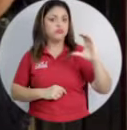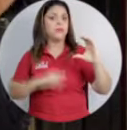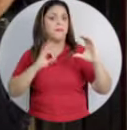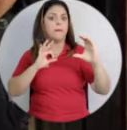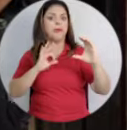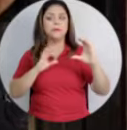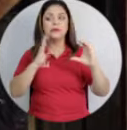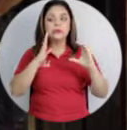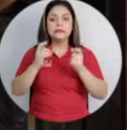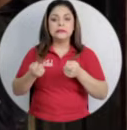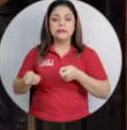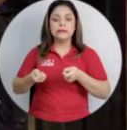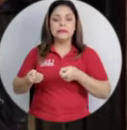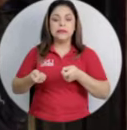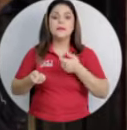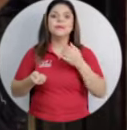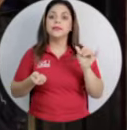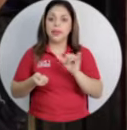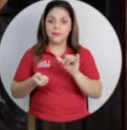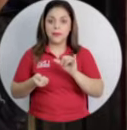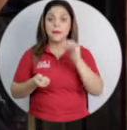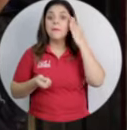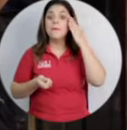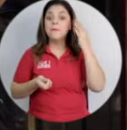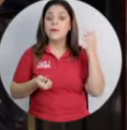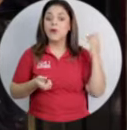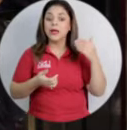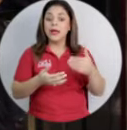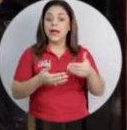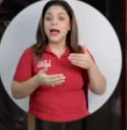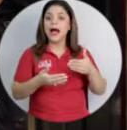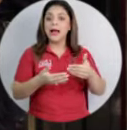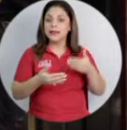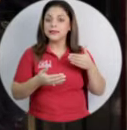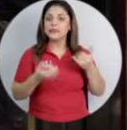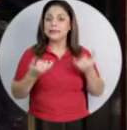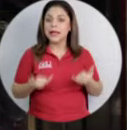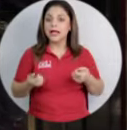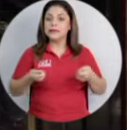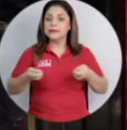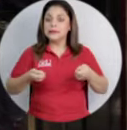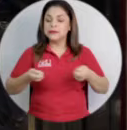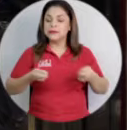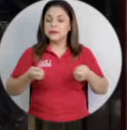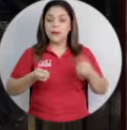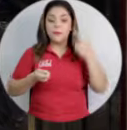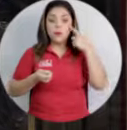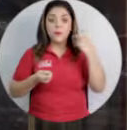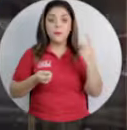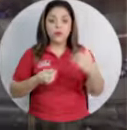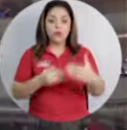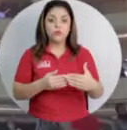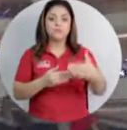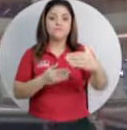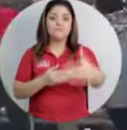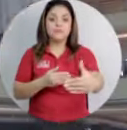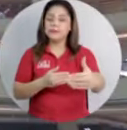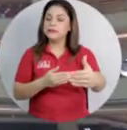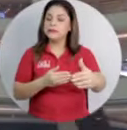presupuestos porque son los, a veces, los más visionarios que saben que se anticipa, estamos apenas subiendo la cuesta de lo que